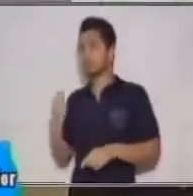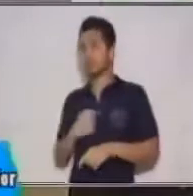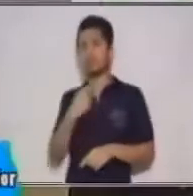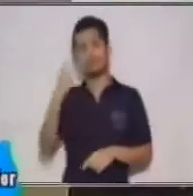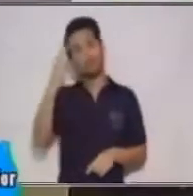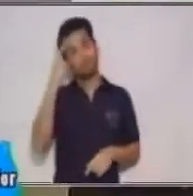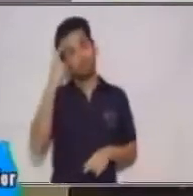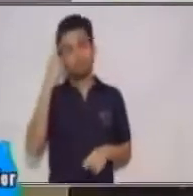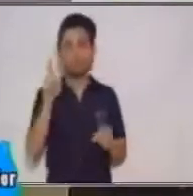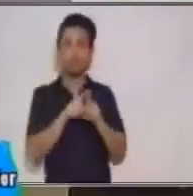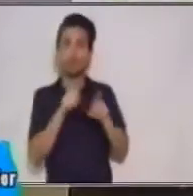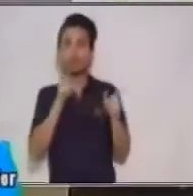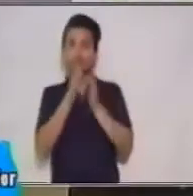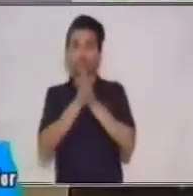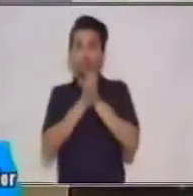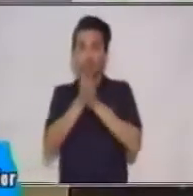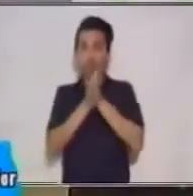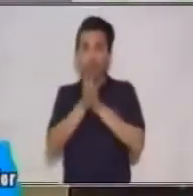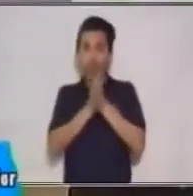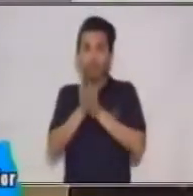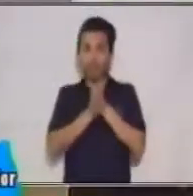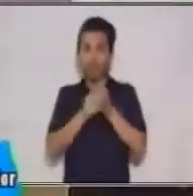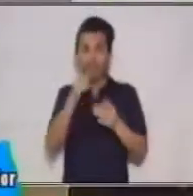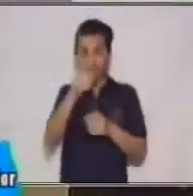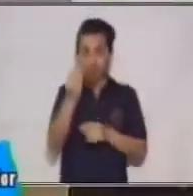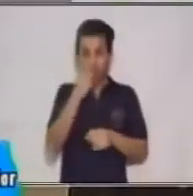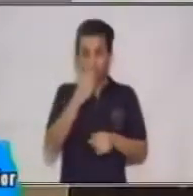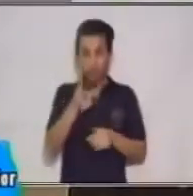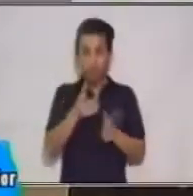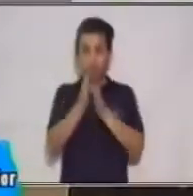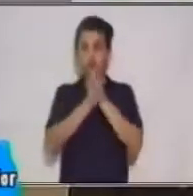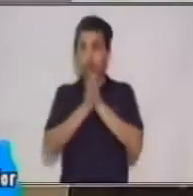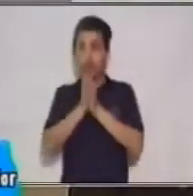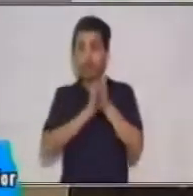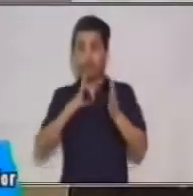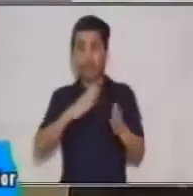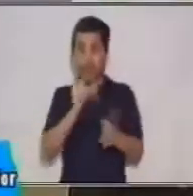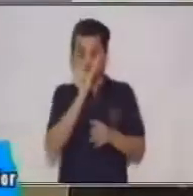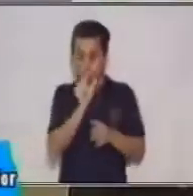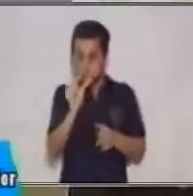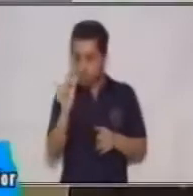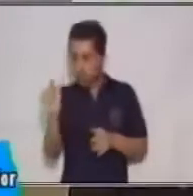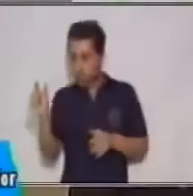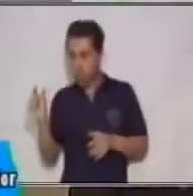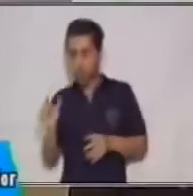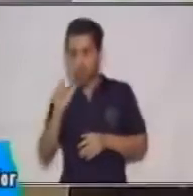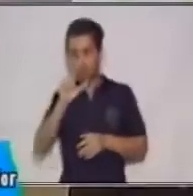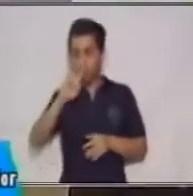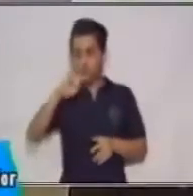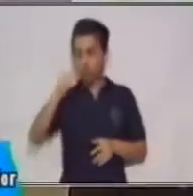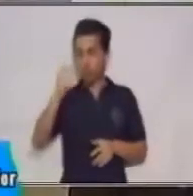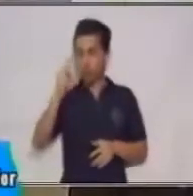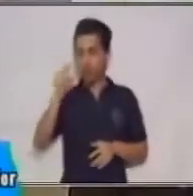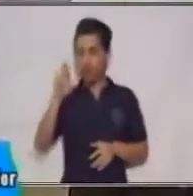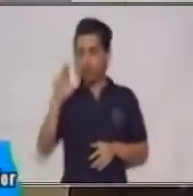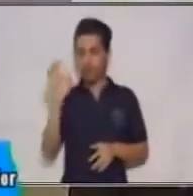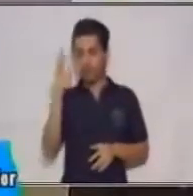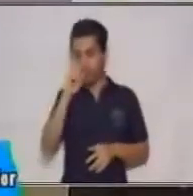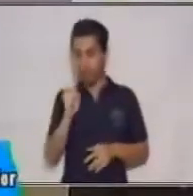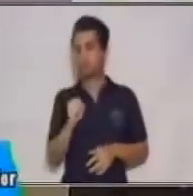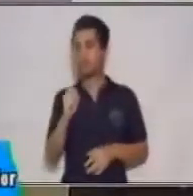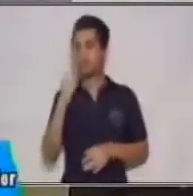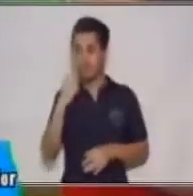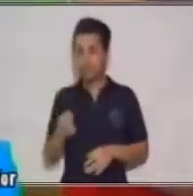tú has comido un chocolate grande, los chocolates a veces tienen estos cuadritos y estos cuadritos indican